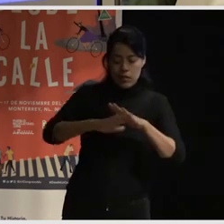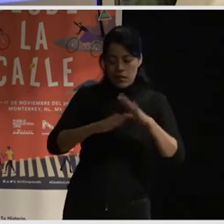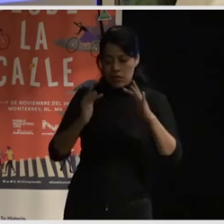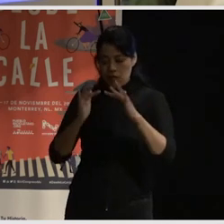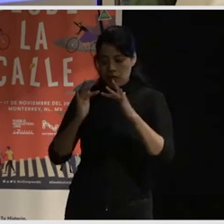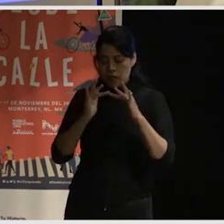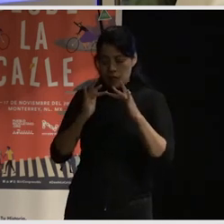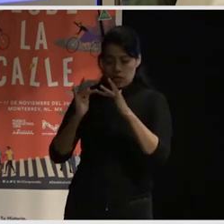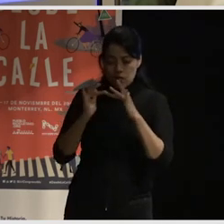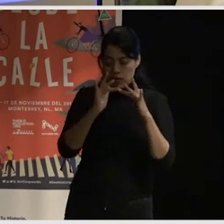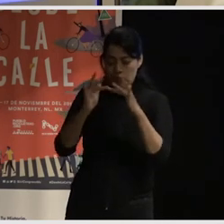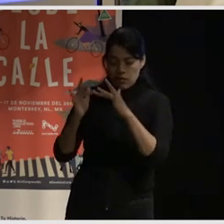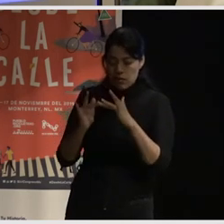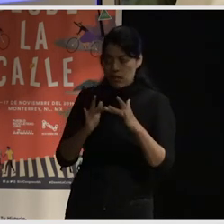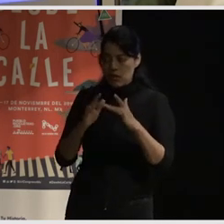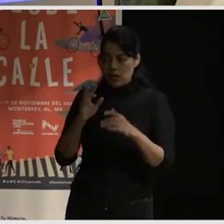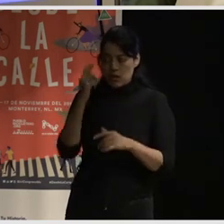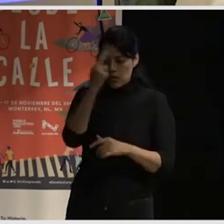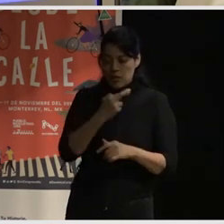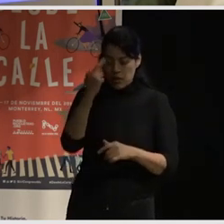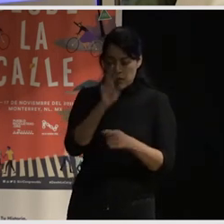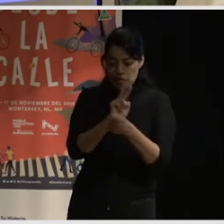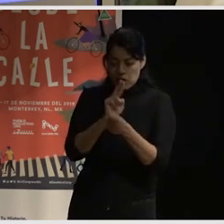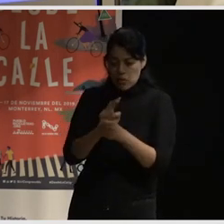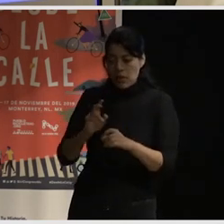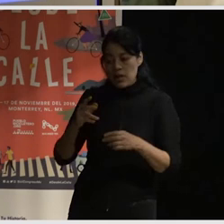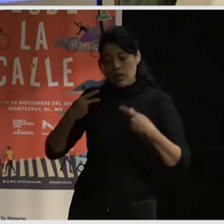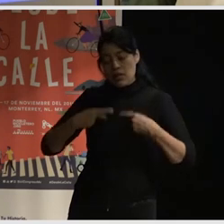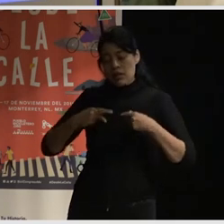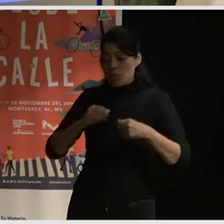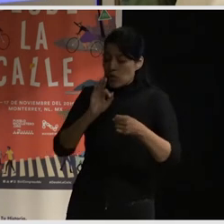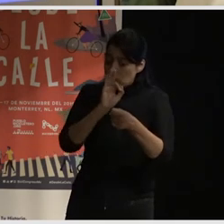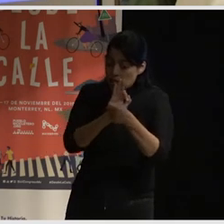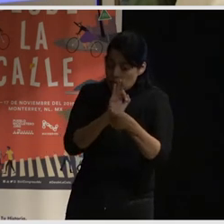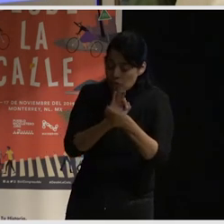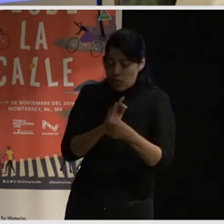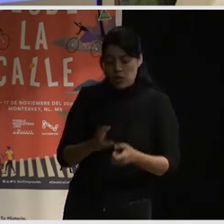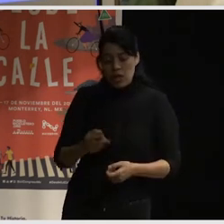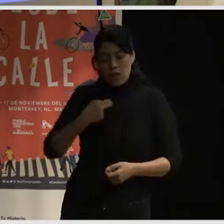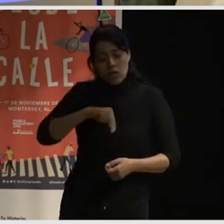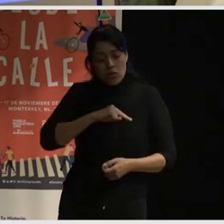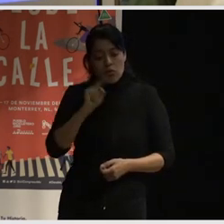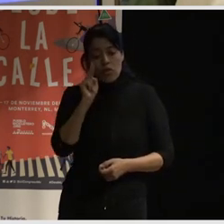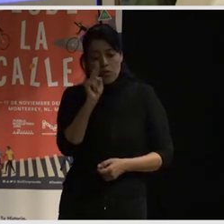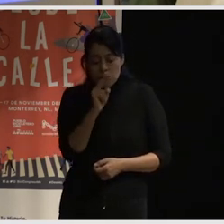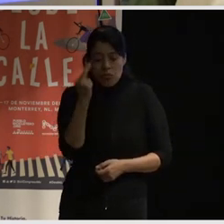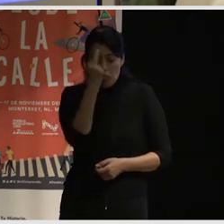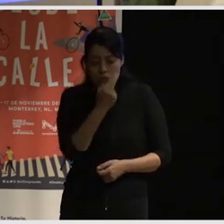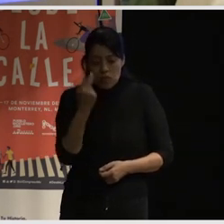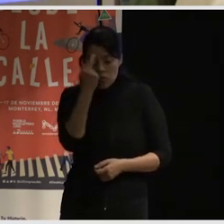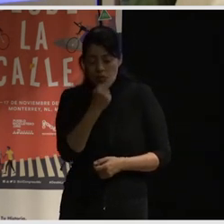monitoreo atmosférico para que se cubra la población que está siendo expuesta que es o sea tan sólo lo que hemos visto los análisis dan